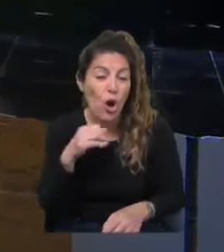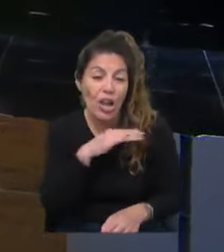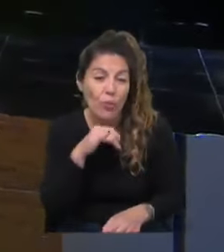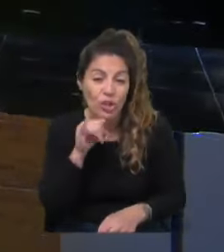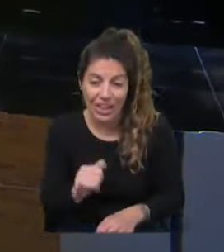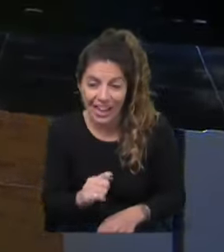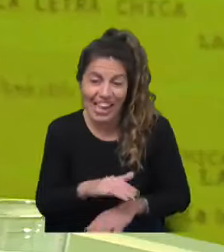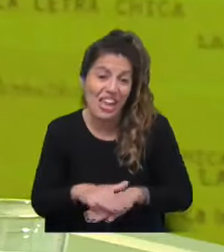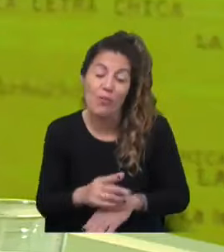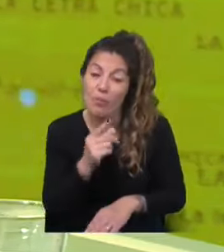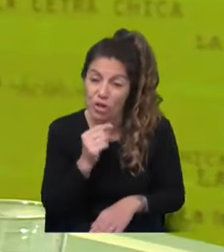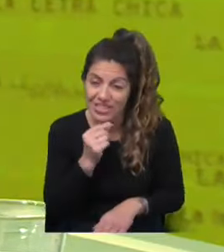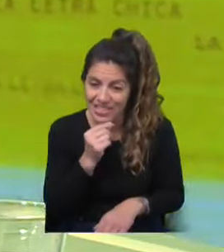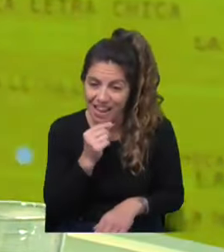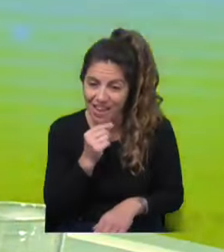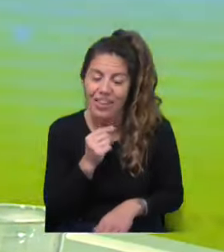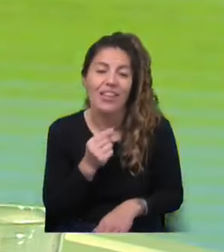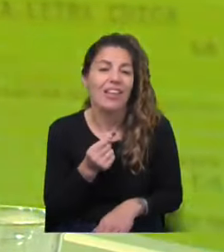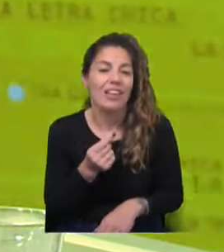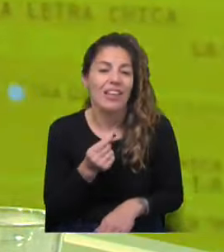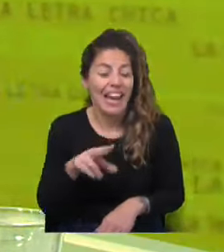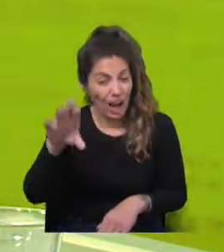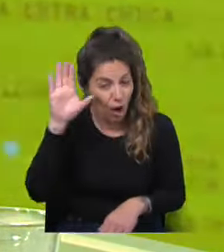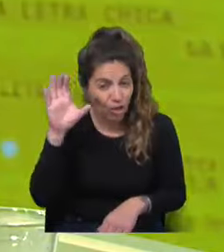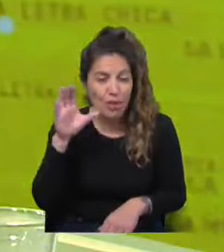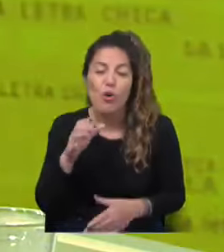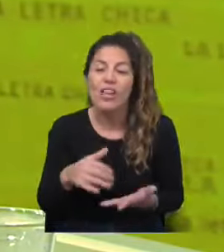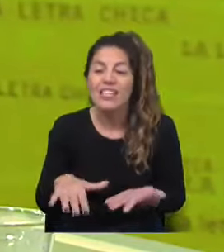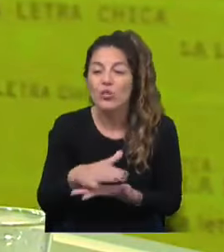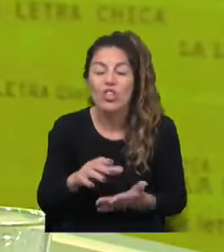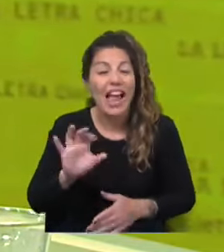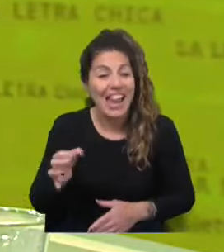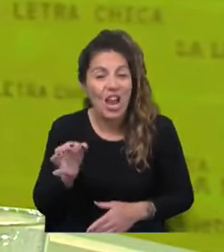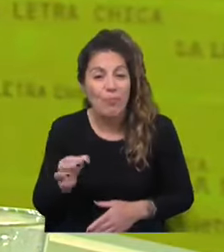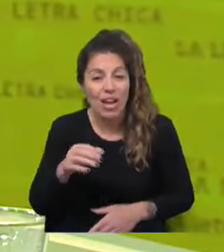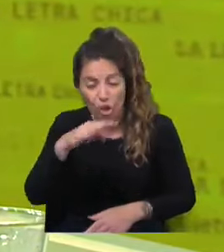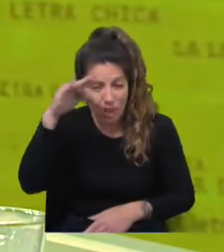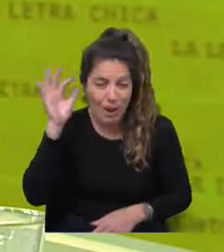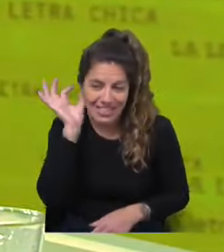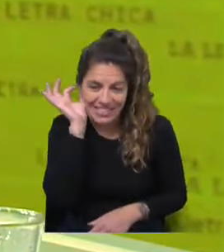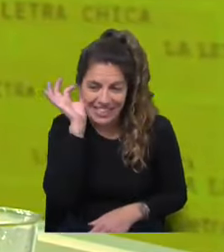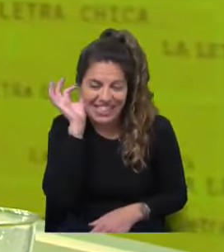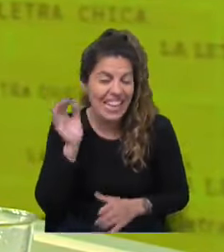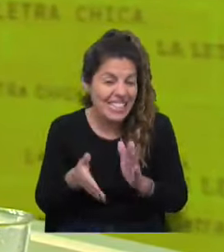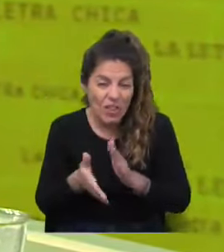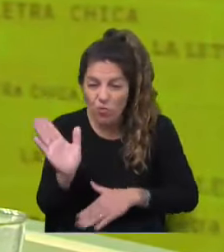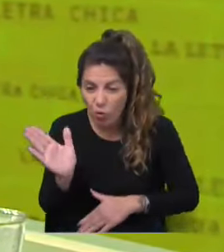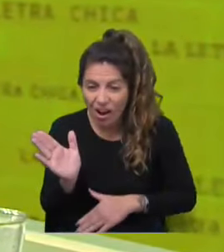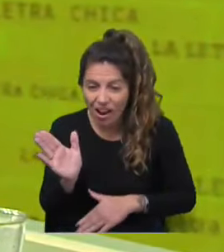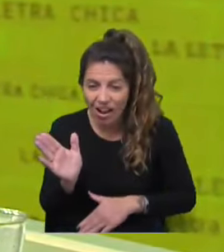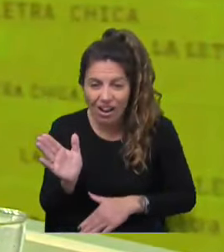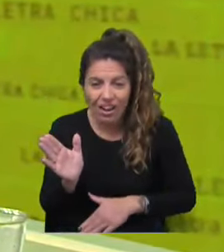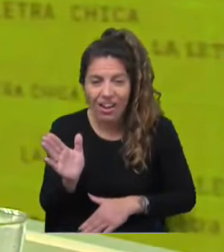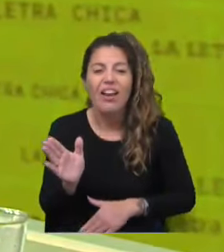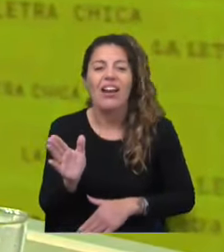hay a nivel policial, ¿no? O sea, recordemos el caso del hermano de Marcet que se fuga